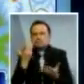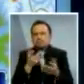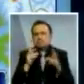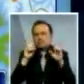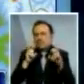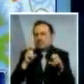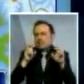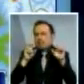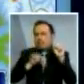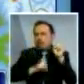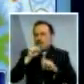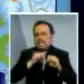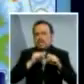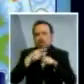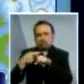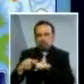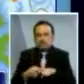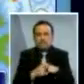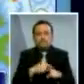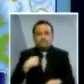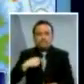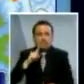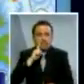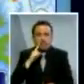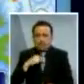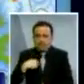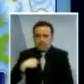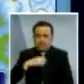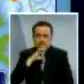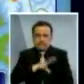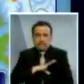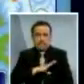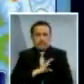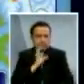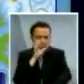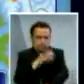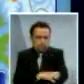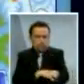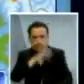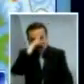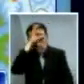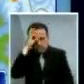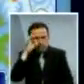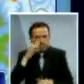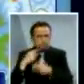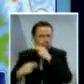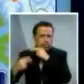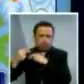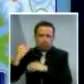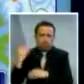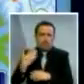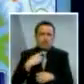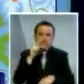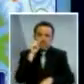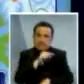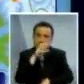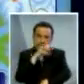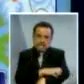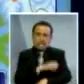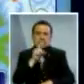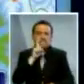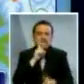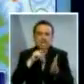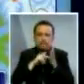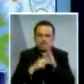tema social. En la Araucanía tenemos una deuda del Estado de Chile con la región de la Araucanía que es histórica. Esta es una región que tiene un problema